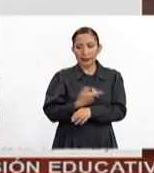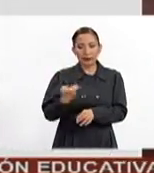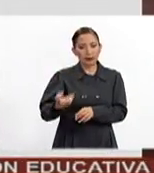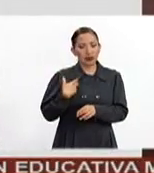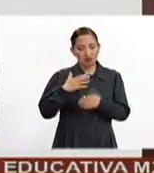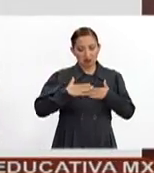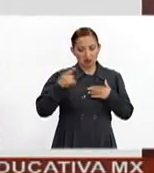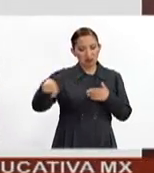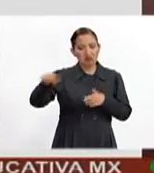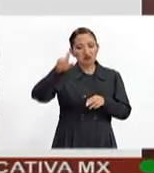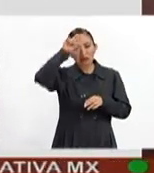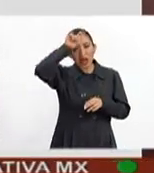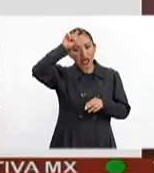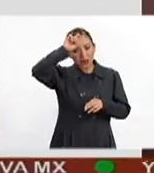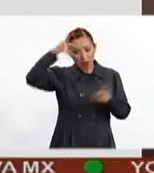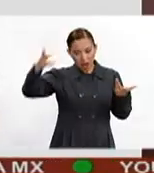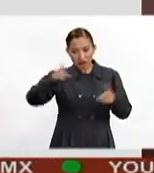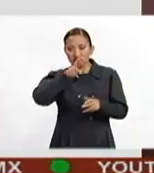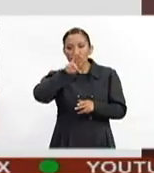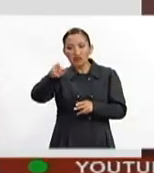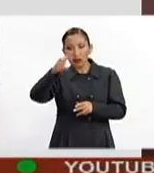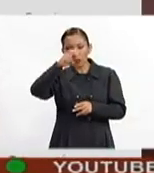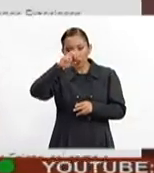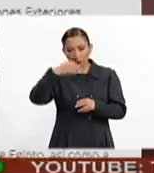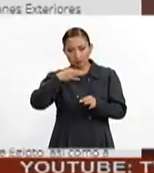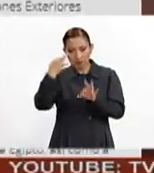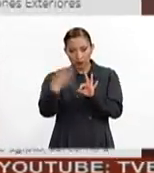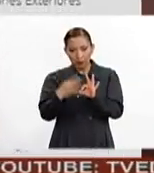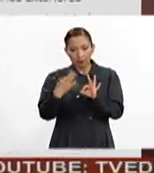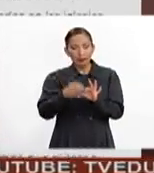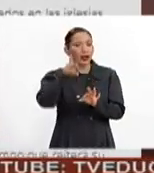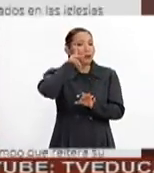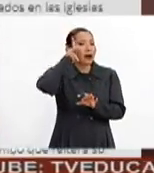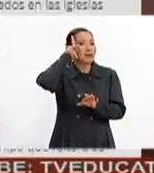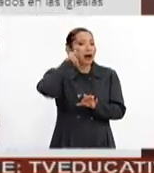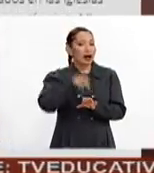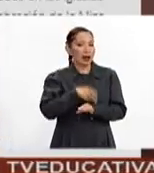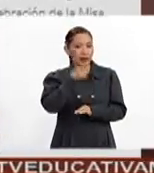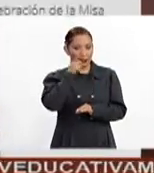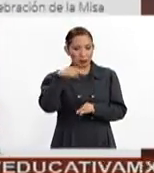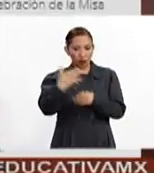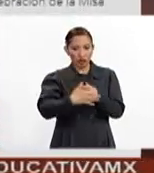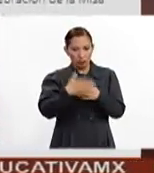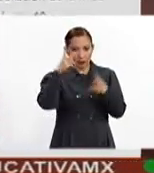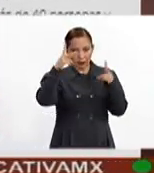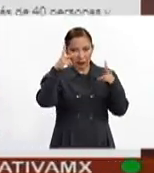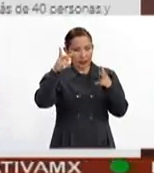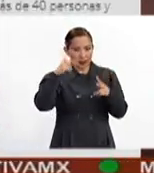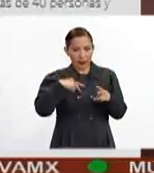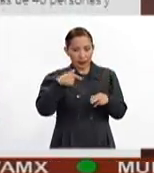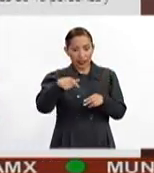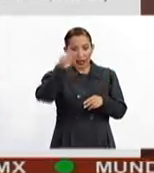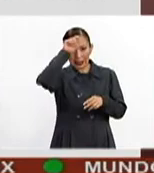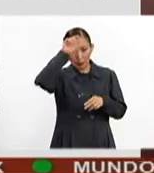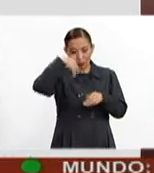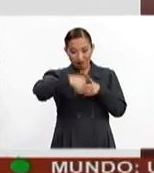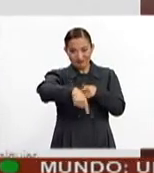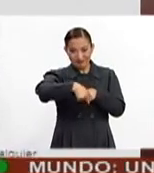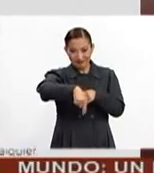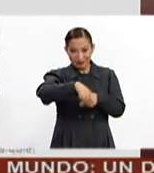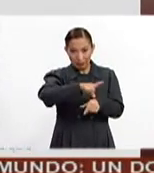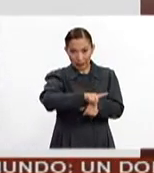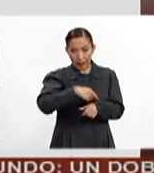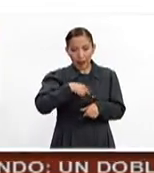confió en que las autoridades egipcias responderán de manera correcta. El Papa Francisco, que va a visitar, como escuchábamos, Egipto en unos